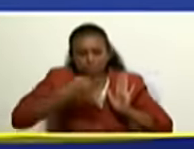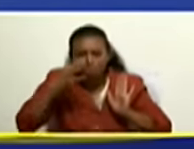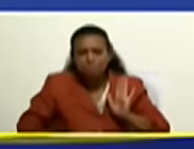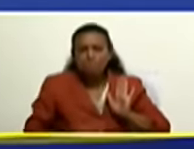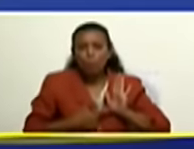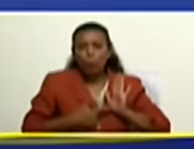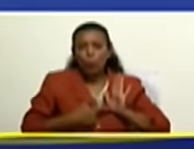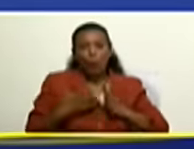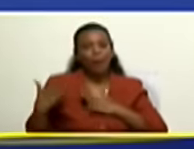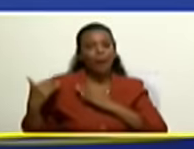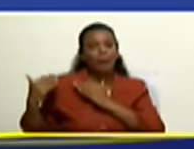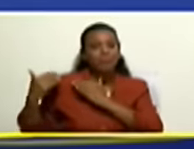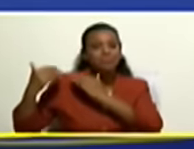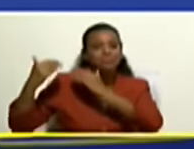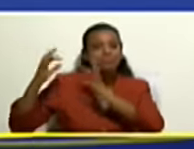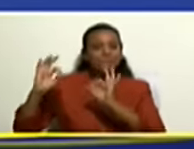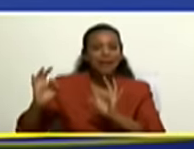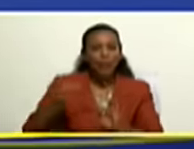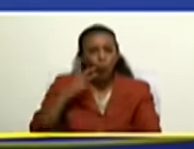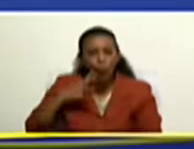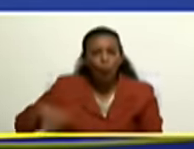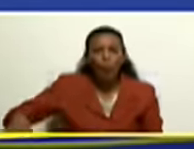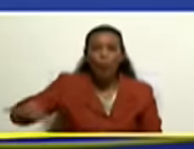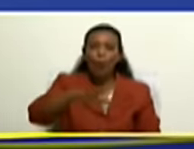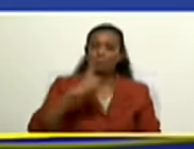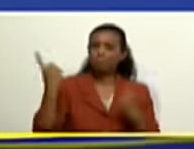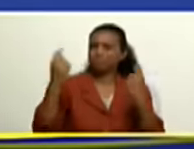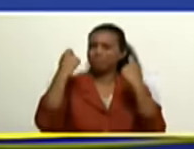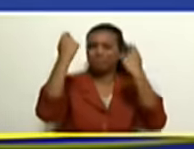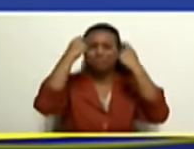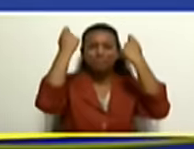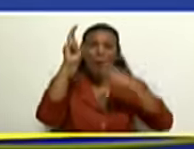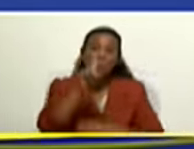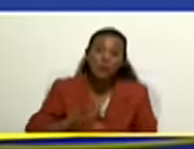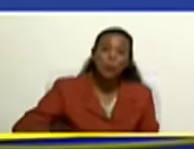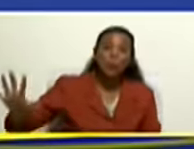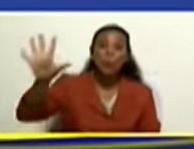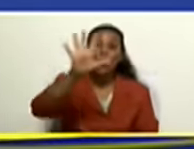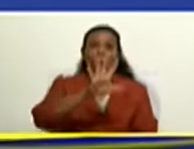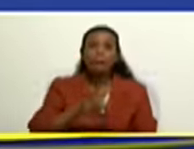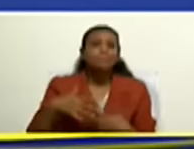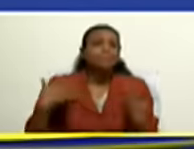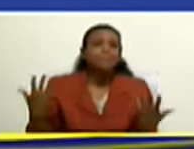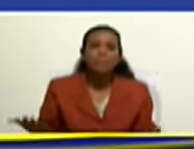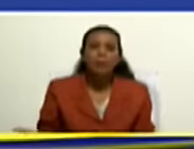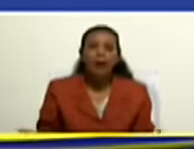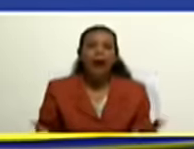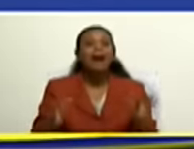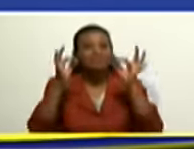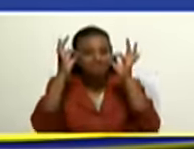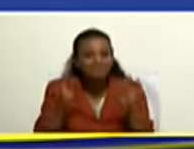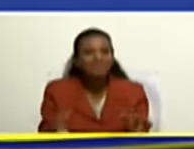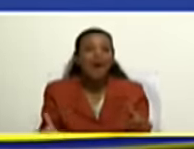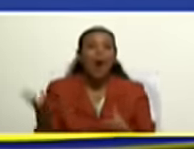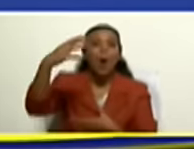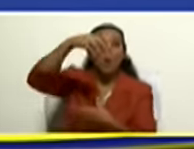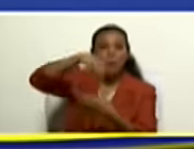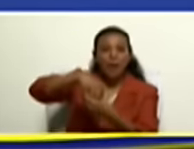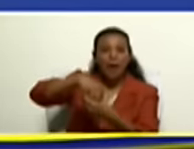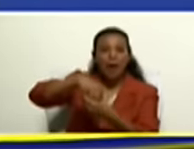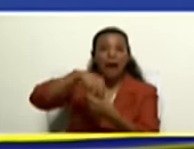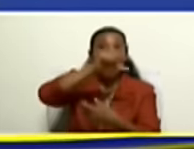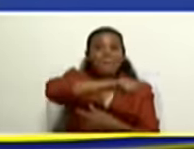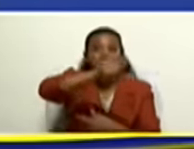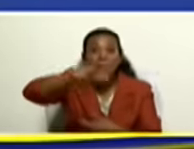profundamente esperanzador de esta campaña Venezuela Toda es que en efecto ha incluido a